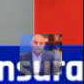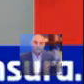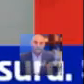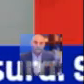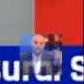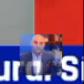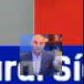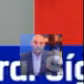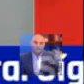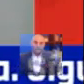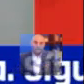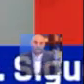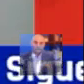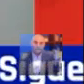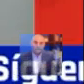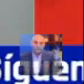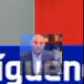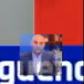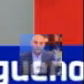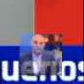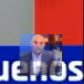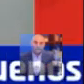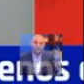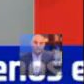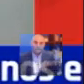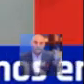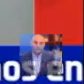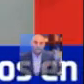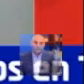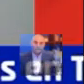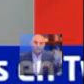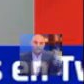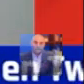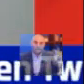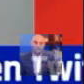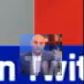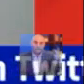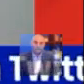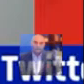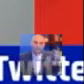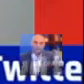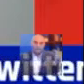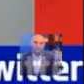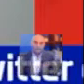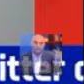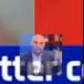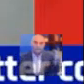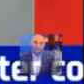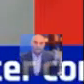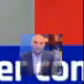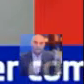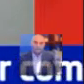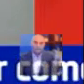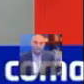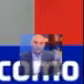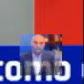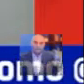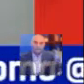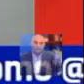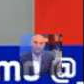las ruinas de esos templos conservadores sobre cuyas murallas